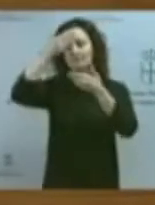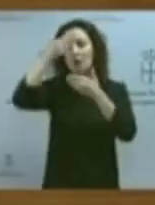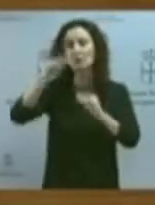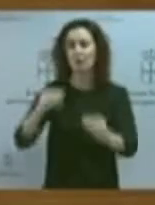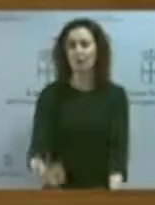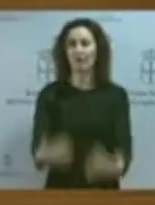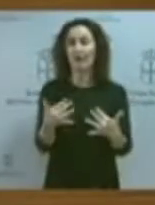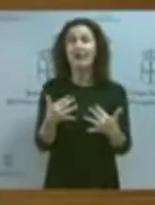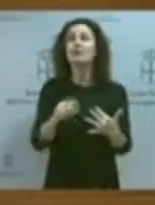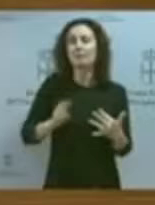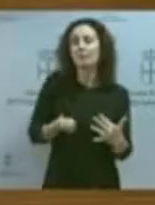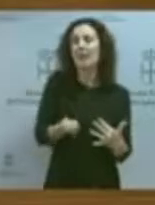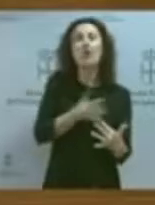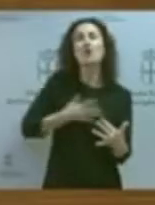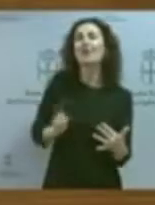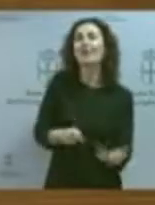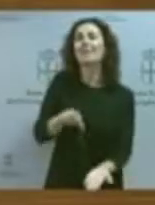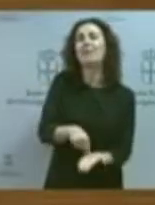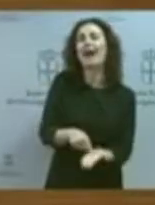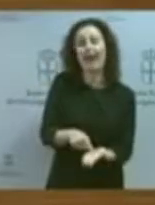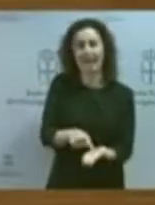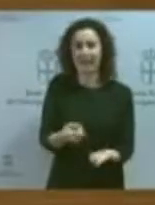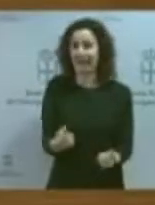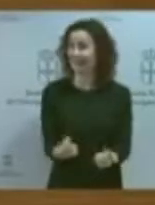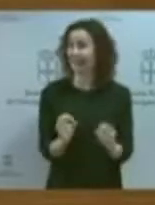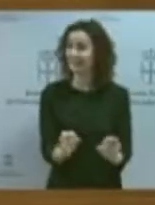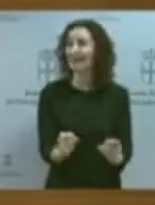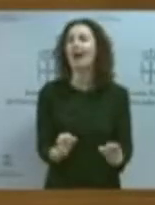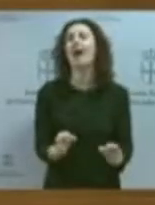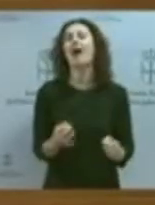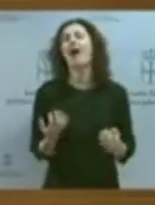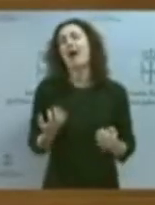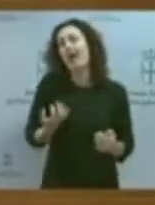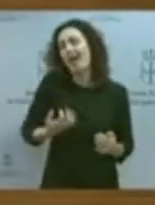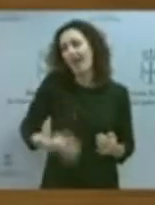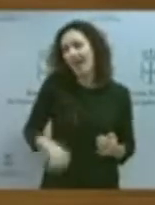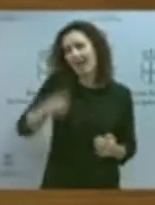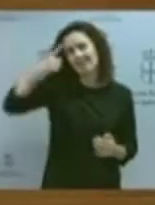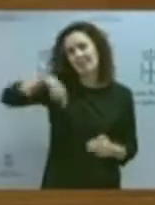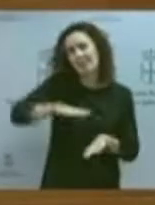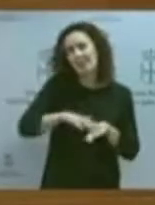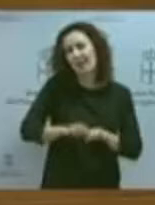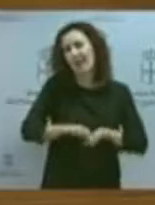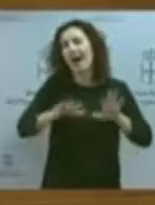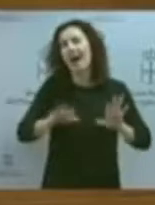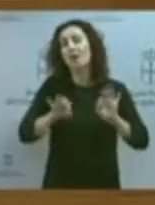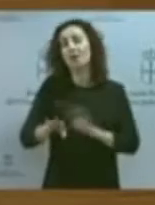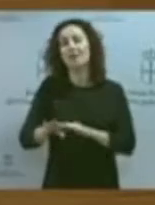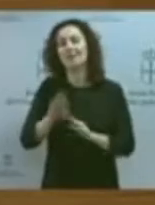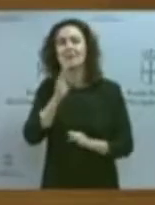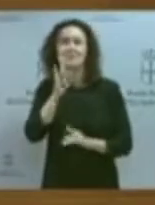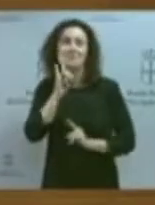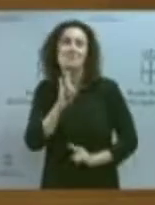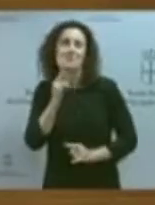los musulmanes. Ahora todo quedaba más claro por qué la derecha tiene tanto amor a Pelayo. Señorías, todos